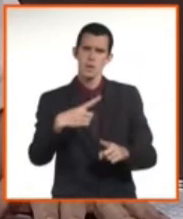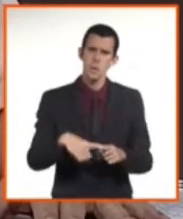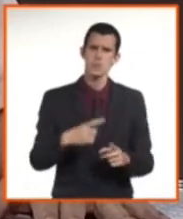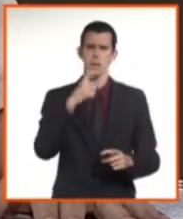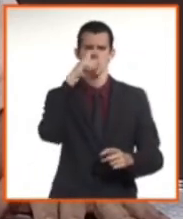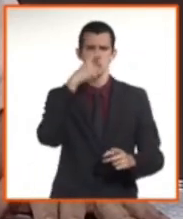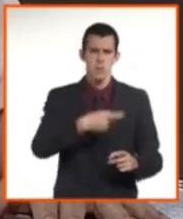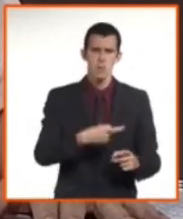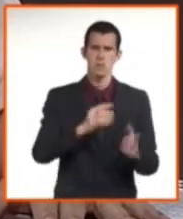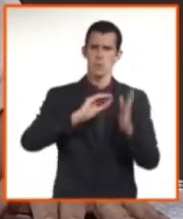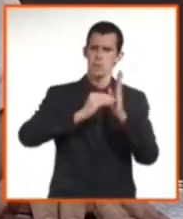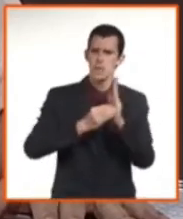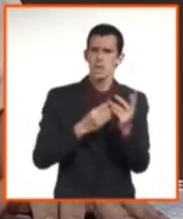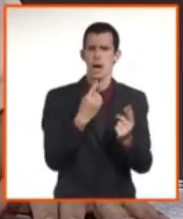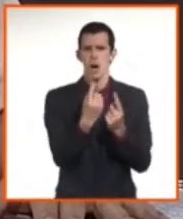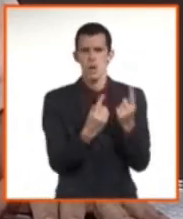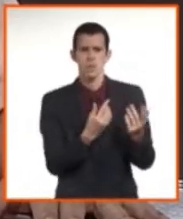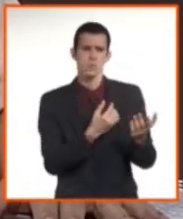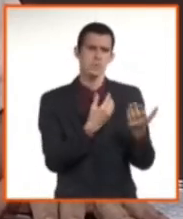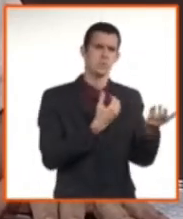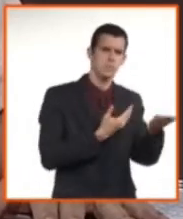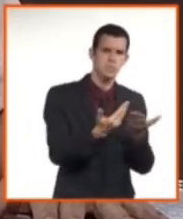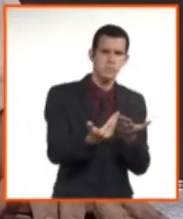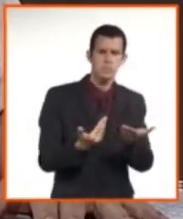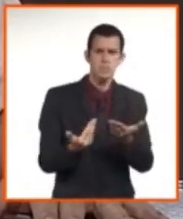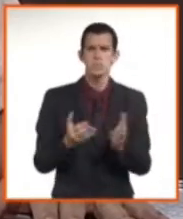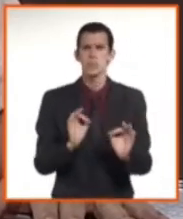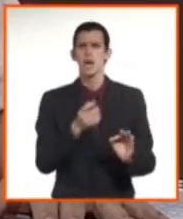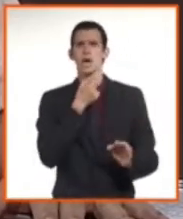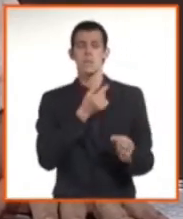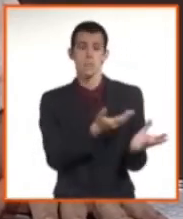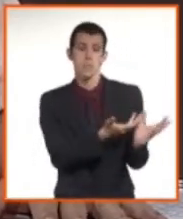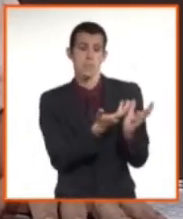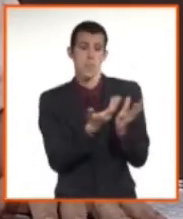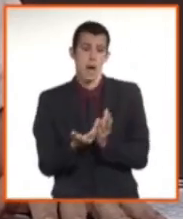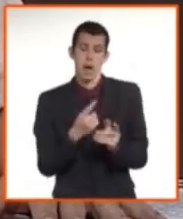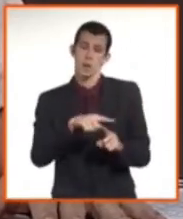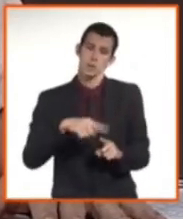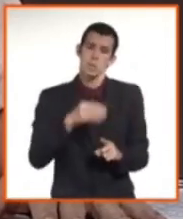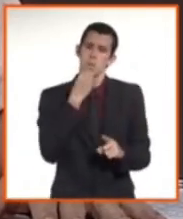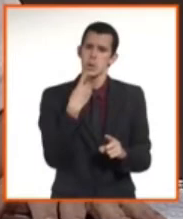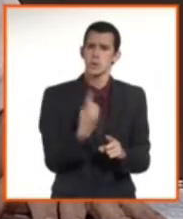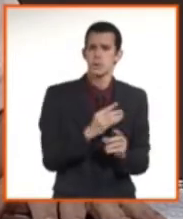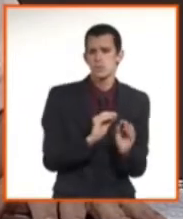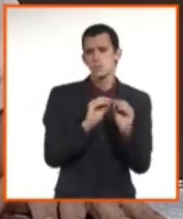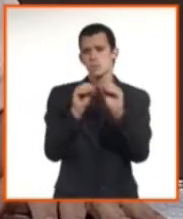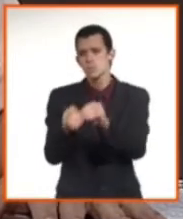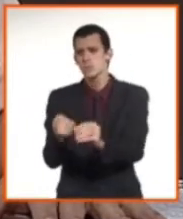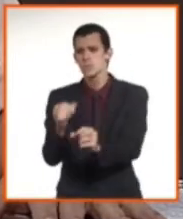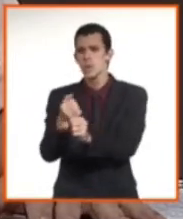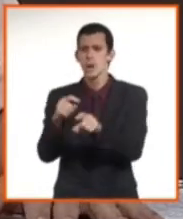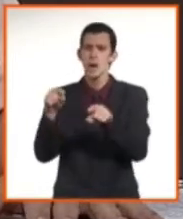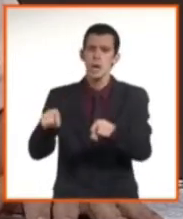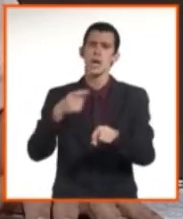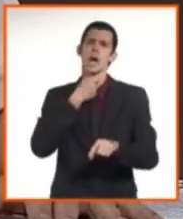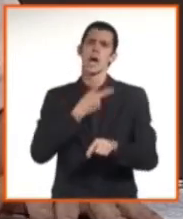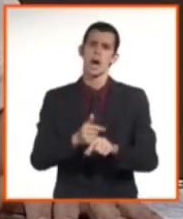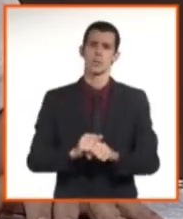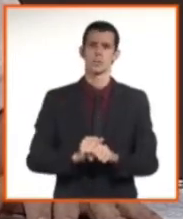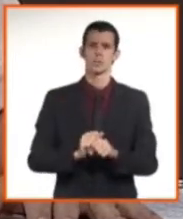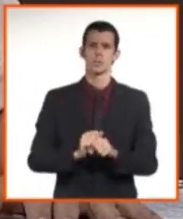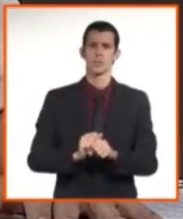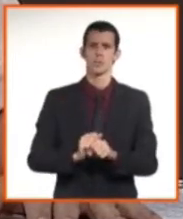sostenible y se pueda recuperar en la misma medida que dispongamos de los recursos. Como parte de esa recuperación tenemos una turbina de gas ubicada en San